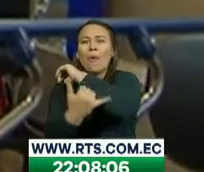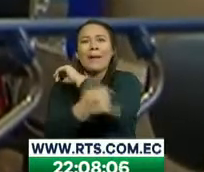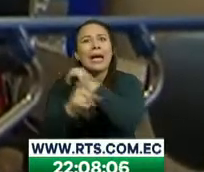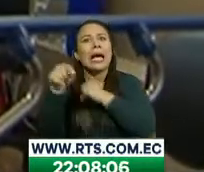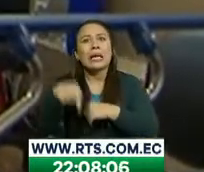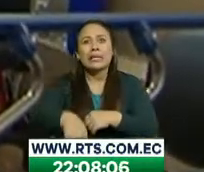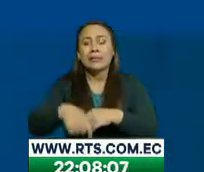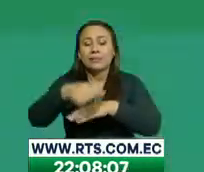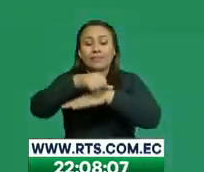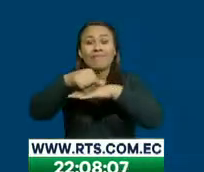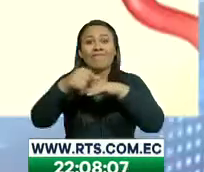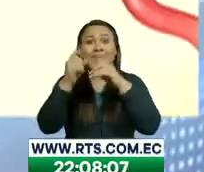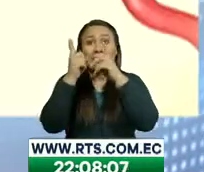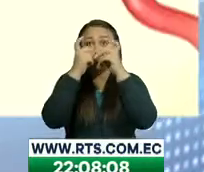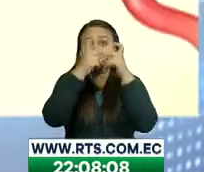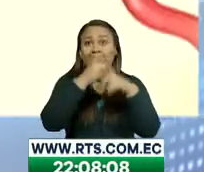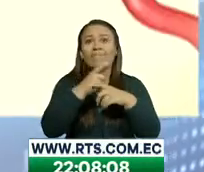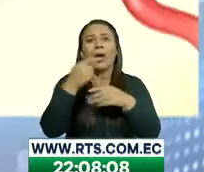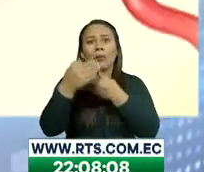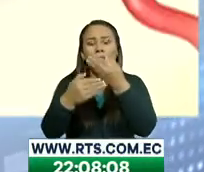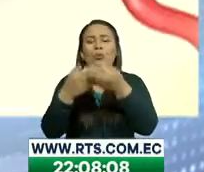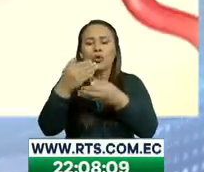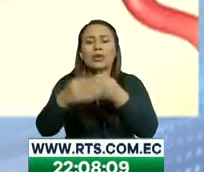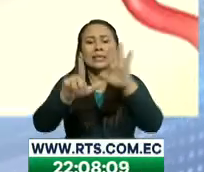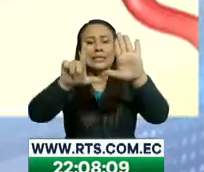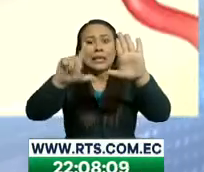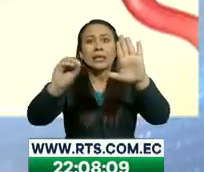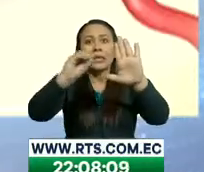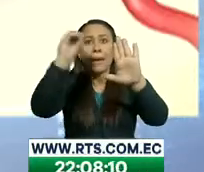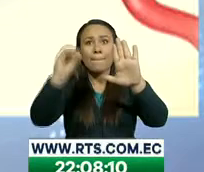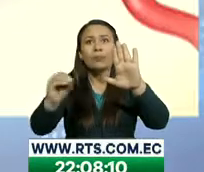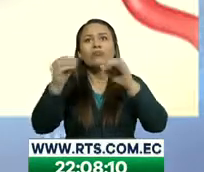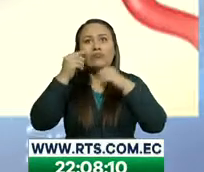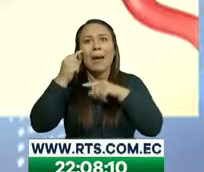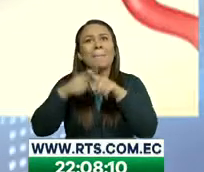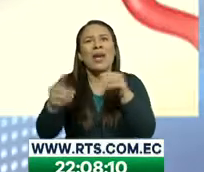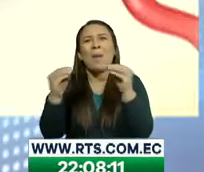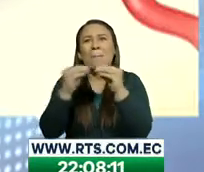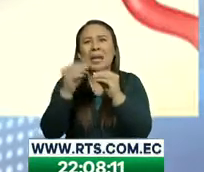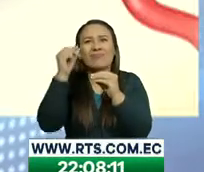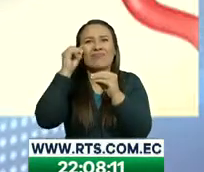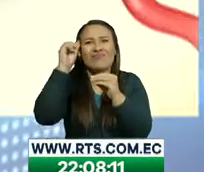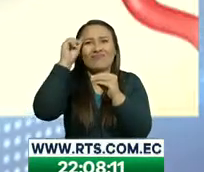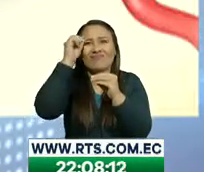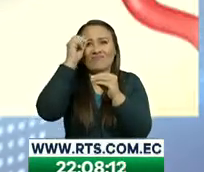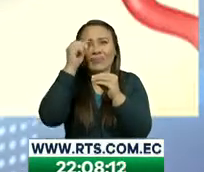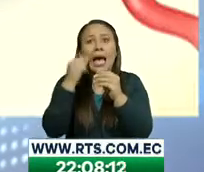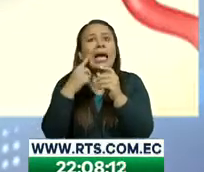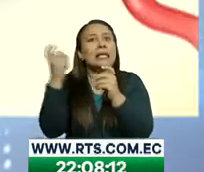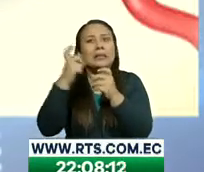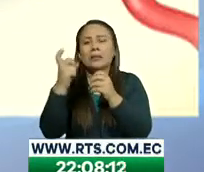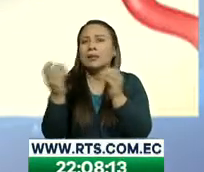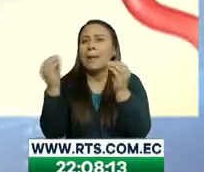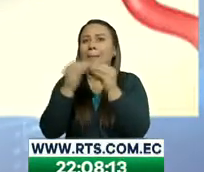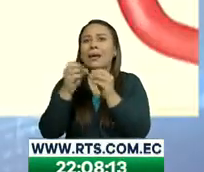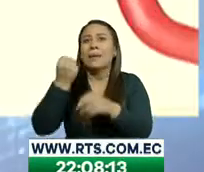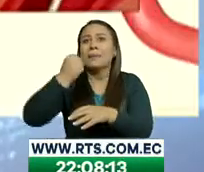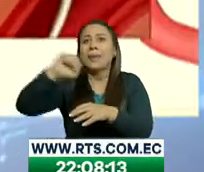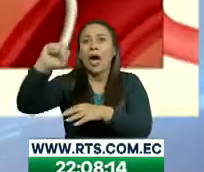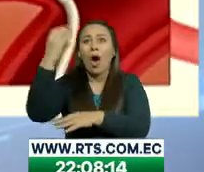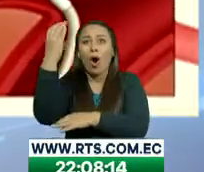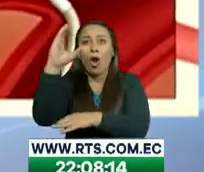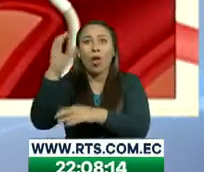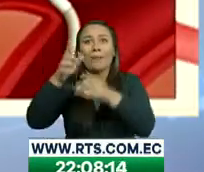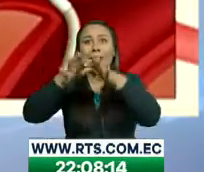hizo aquí en el Ecuador le redujo el 50%, pero todavía tenía tumor. Él necesita el tratamiento en Colombia de la